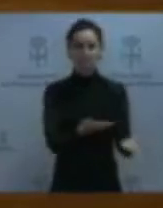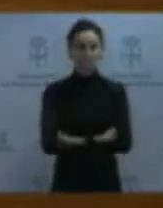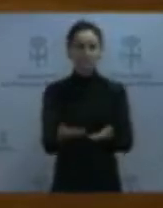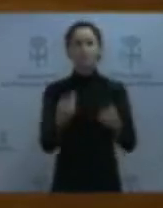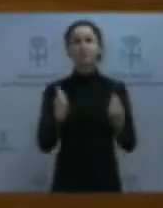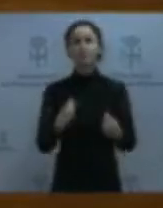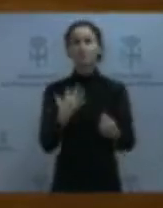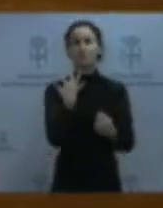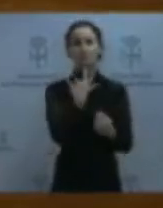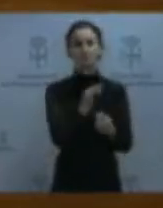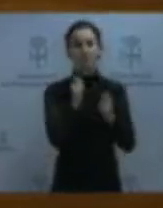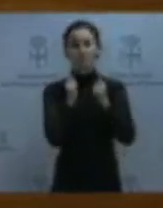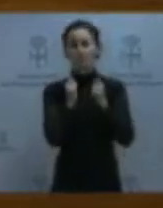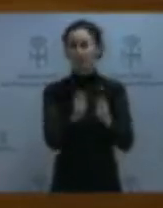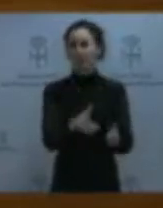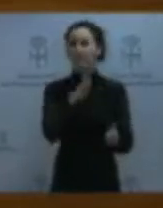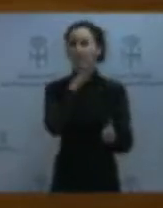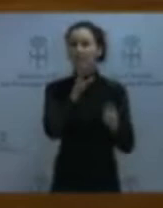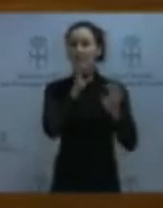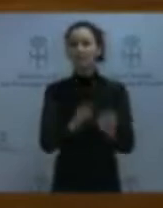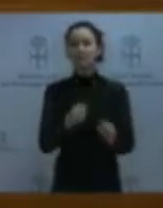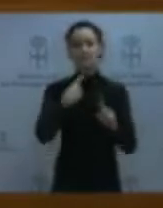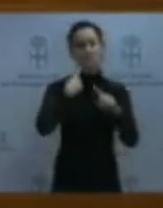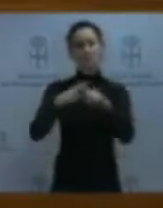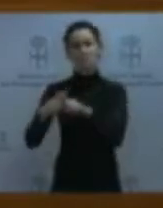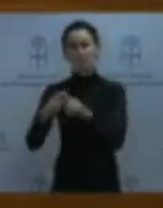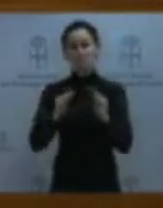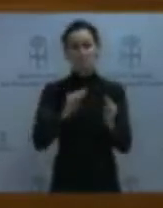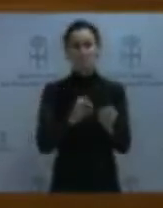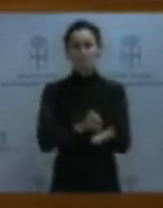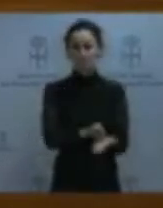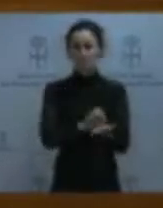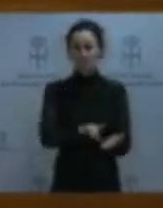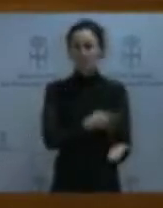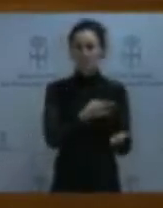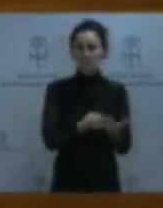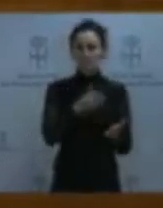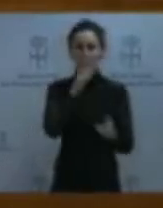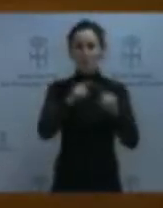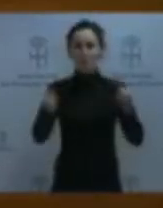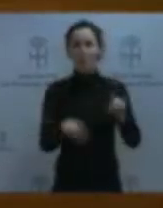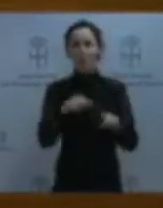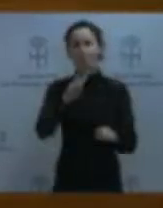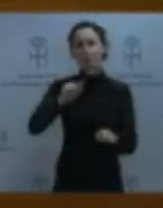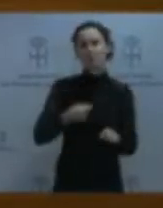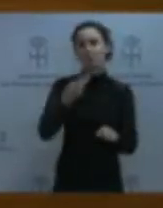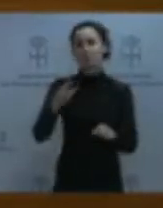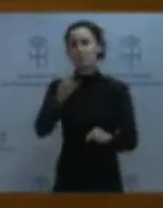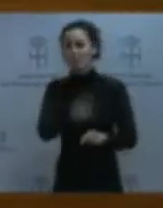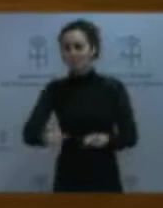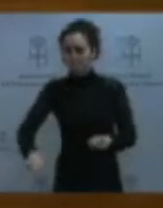beneficiarios. Si hacemos caso a los multiplicadores de los servicios técnicos, que dicen que son de cada nómina viven 2,2 personas,